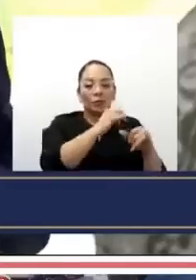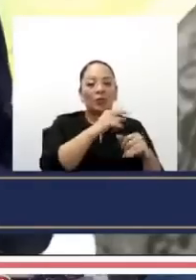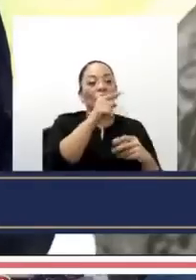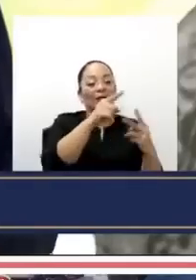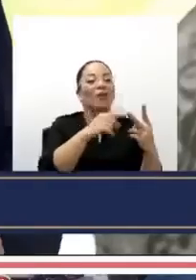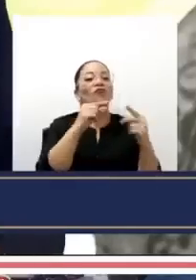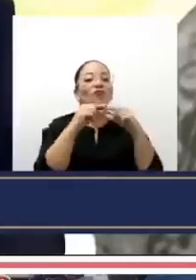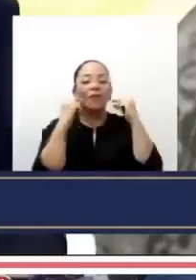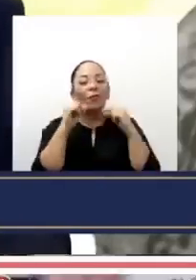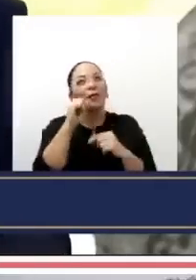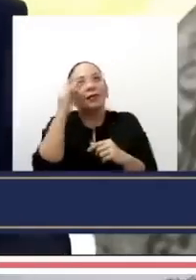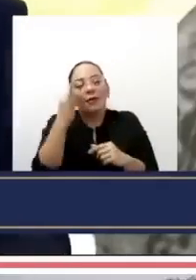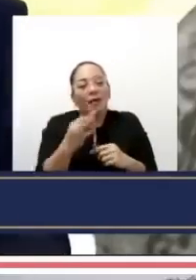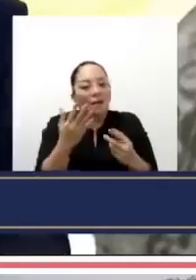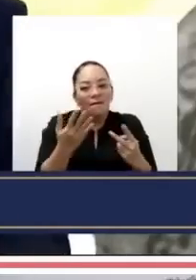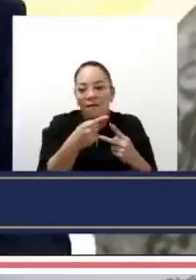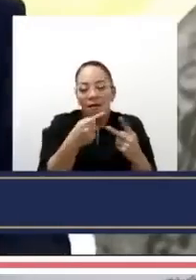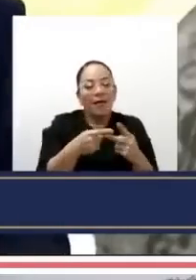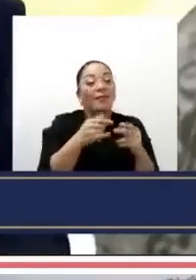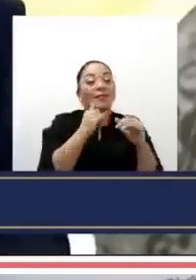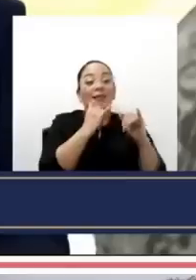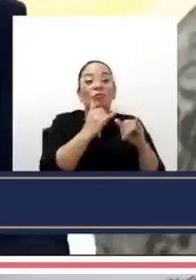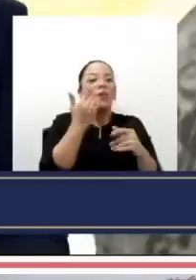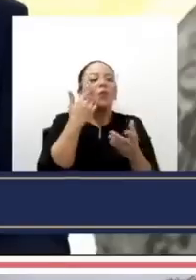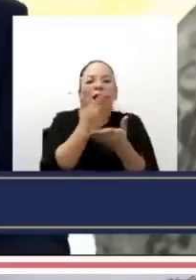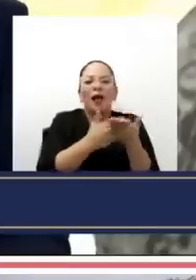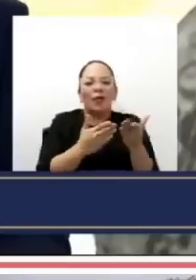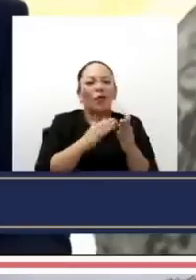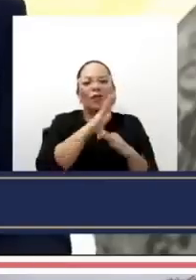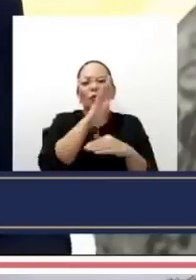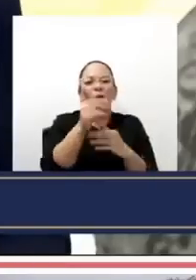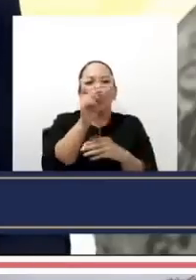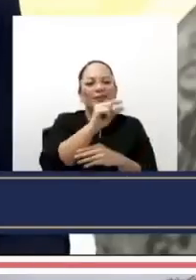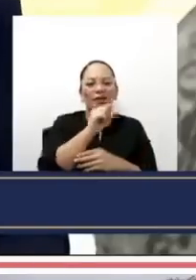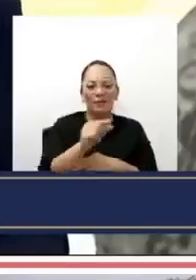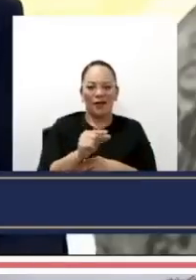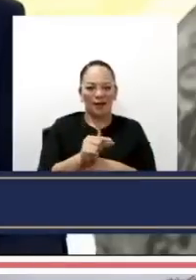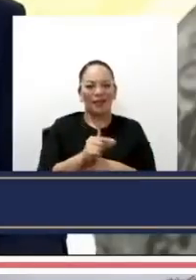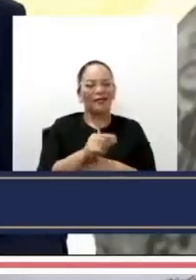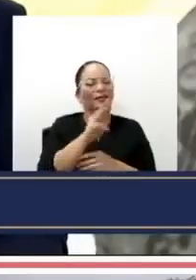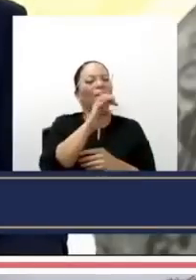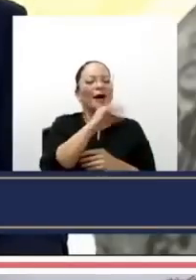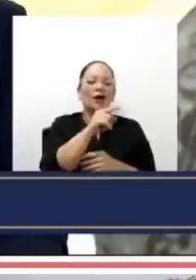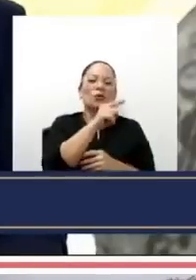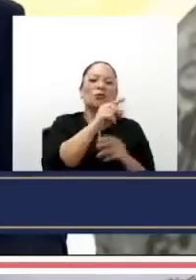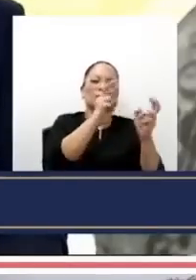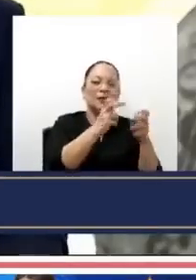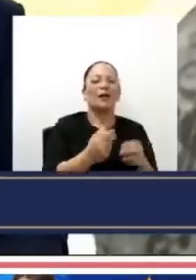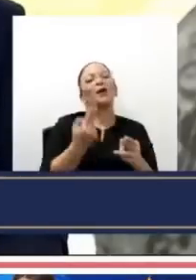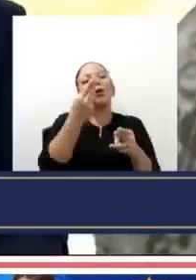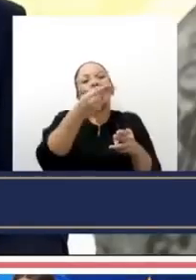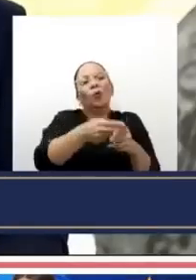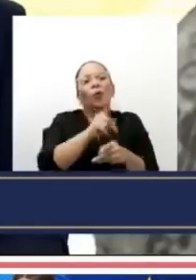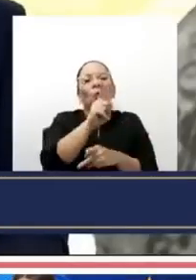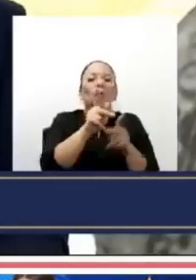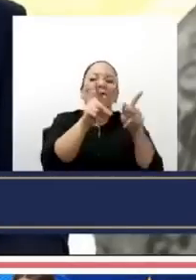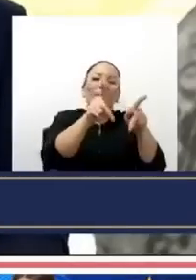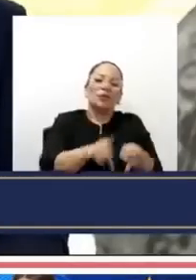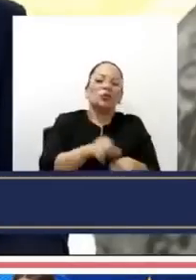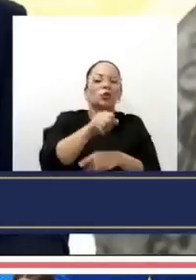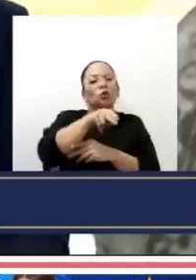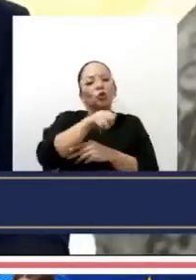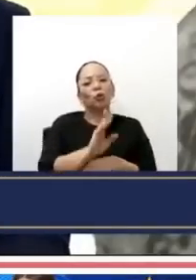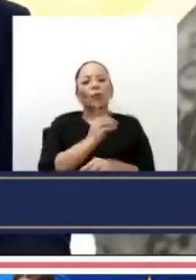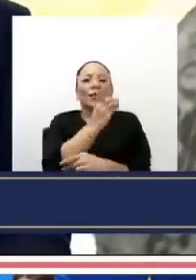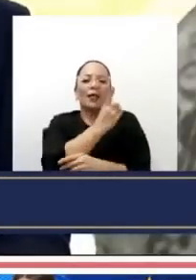increíble. Por algo que yo creo que es todas las semanas agarran a don Mario con este tema, que nombró a una persona subdirector